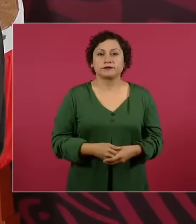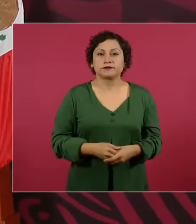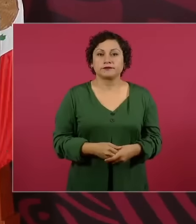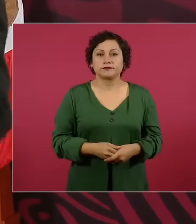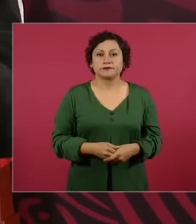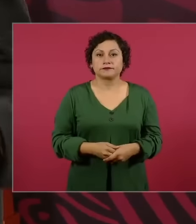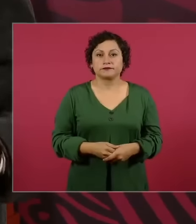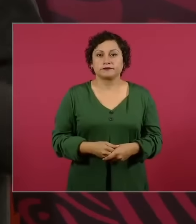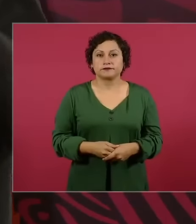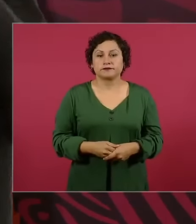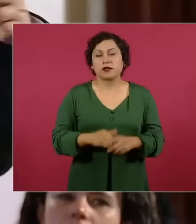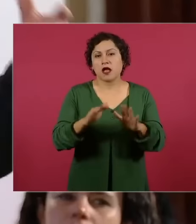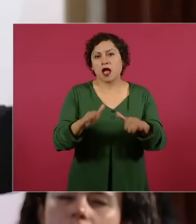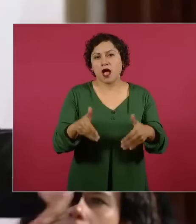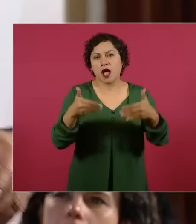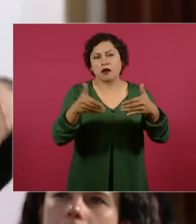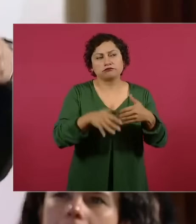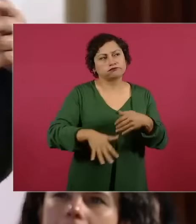las campañas